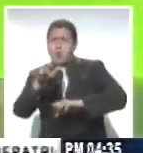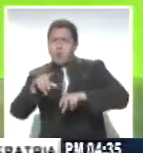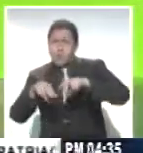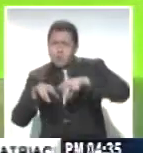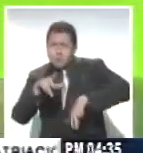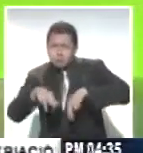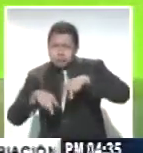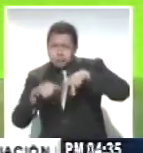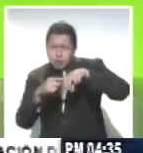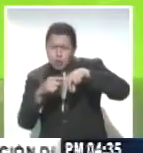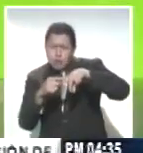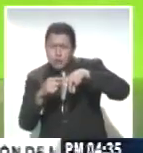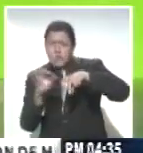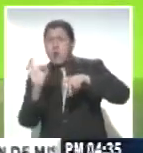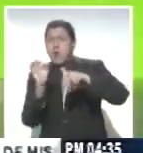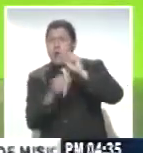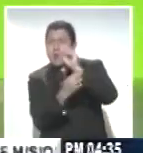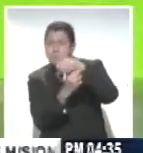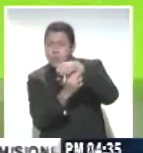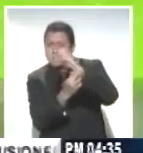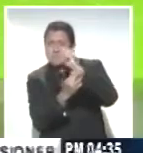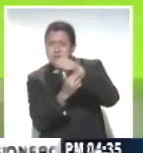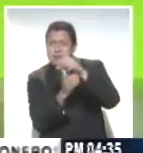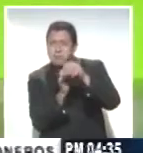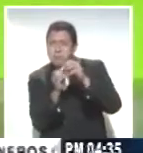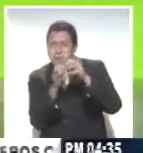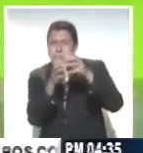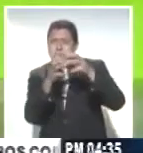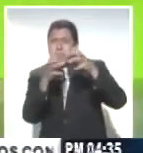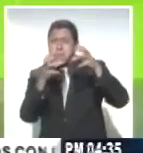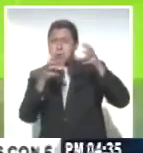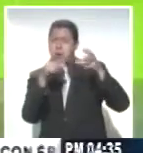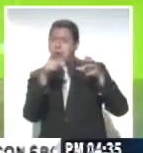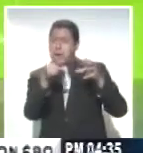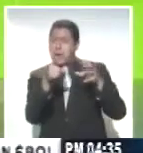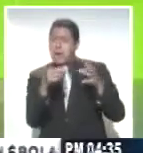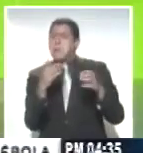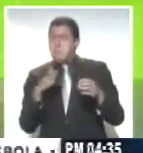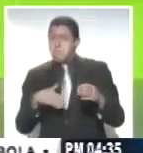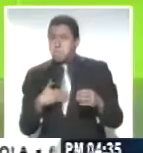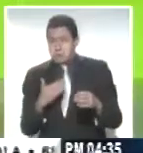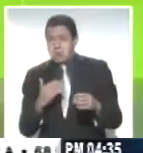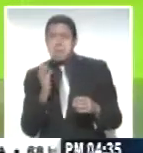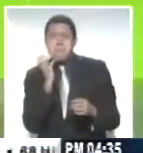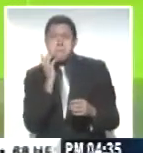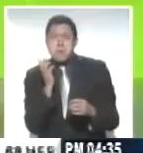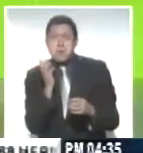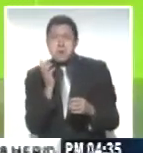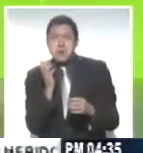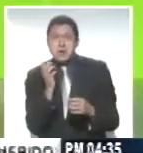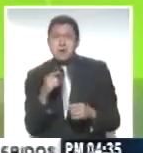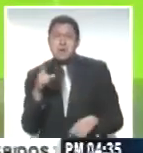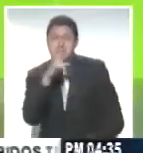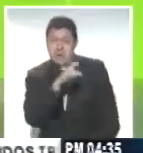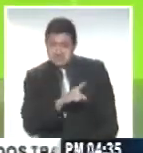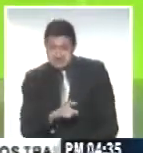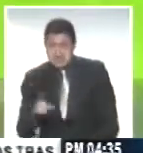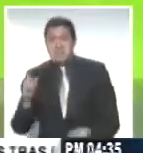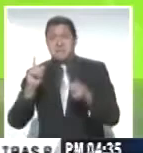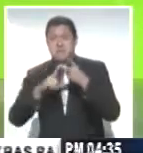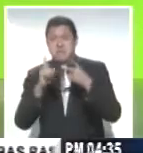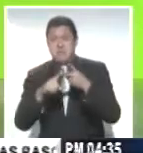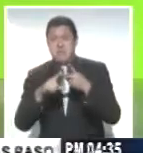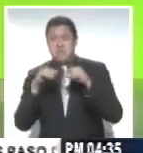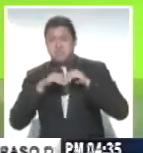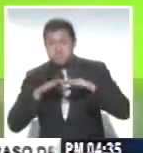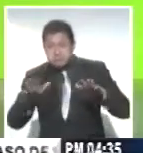este caso que nos interesa la parte de la muñeca, es importante saber porque estas inflamaciones pueden ser de origen bacterianas, pueden ser de origen